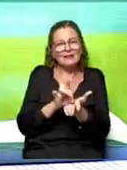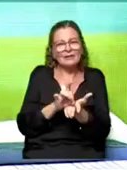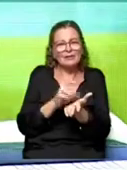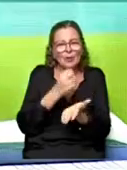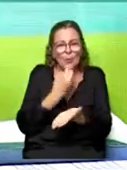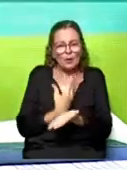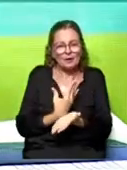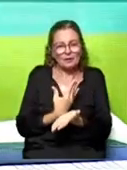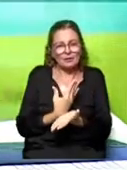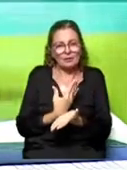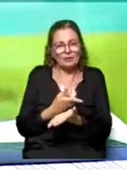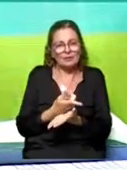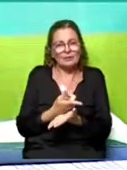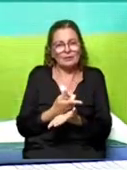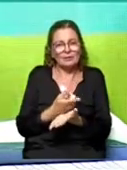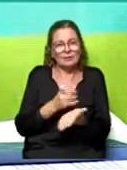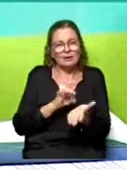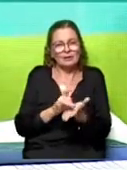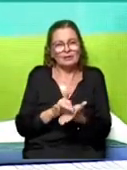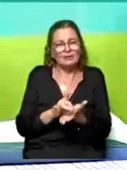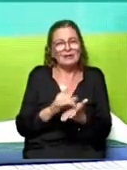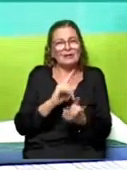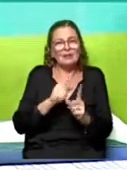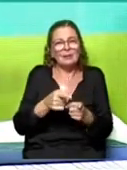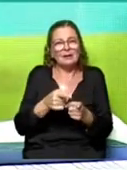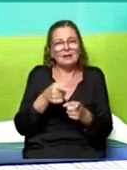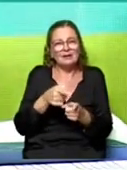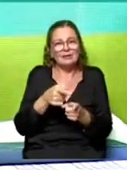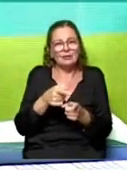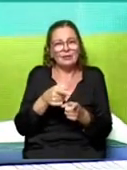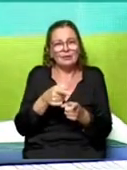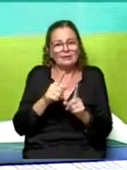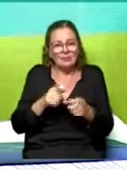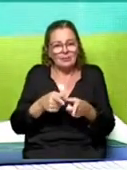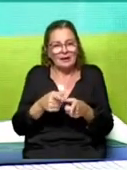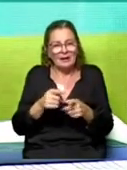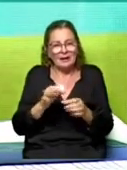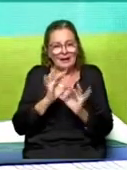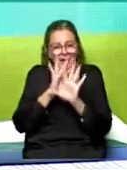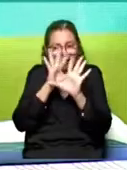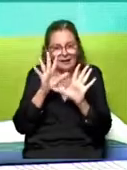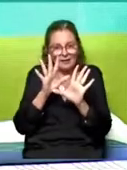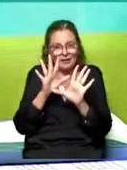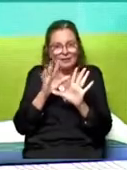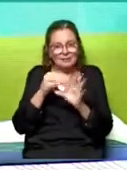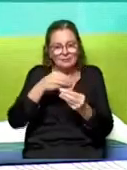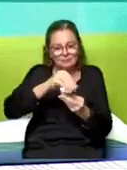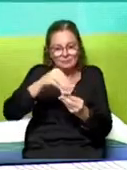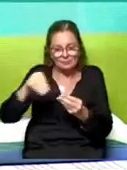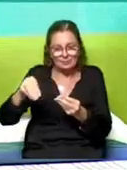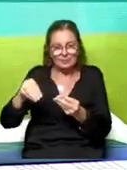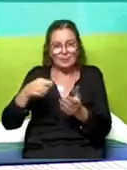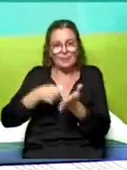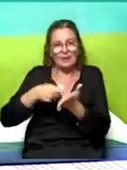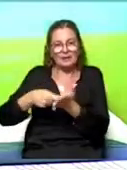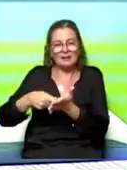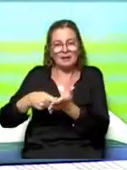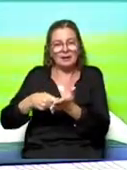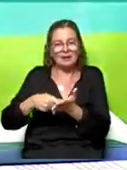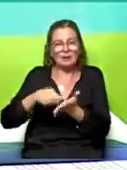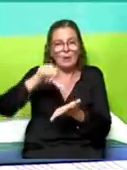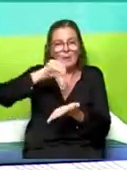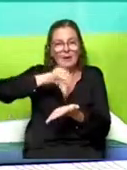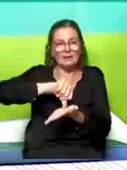calidad, que es lo que pasó en los servicios nórdicos. Y eso ha tenido clara redistribución de la riqueza que han tenido los